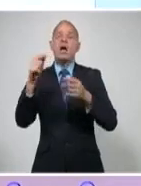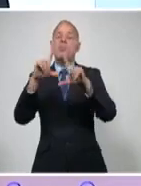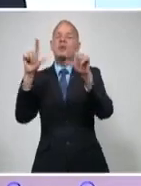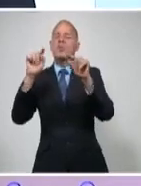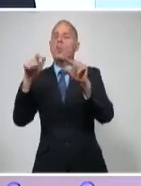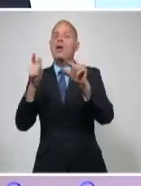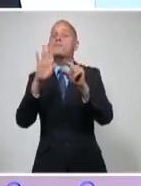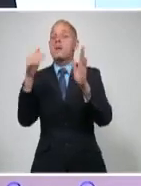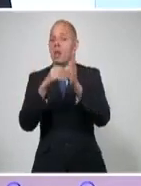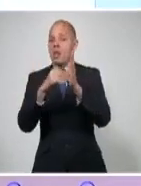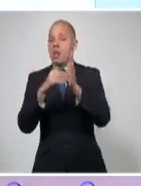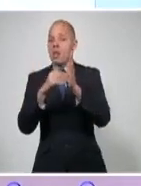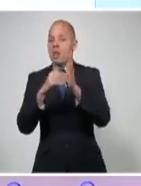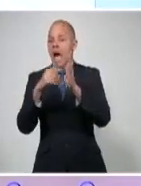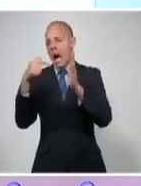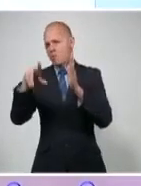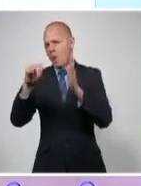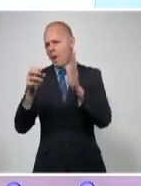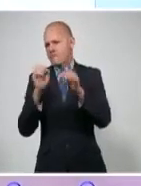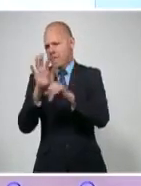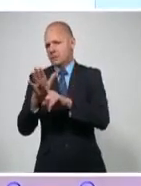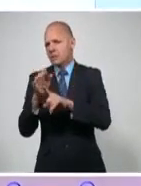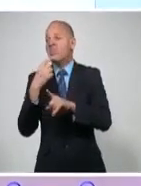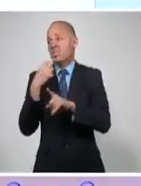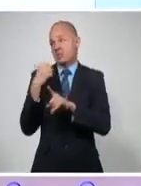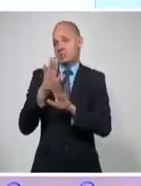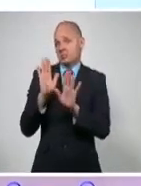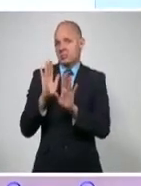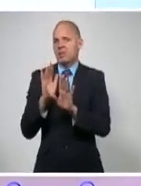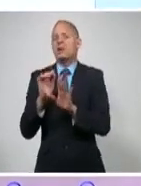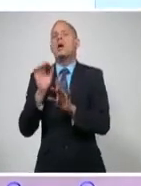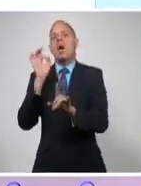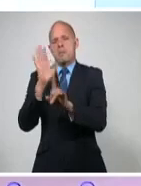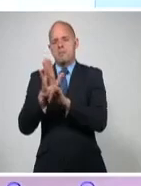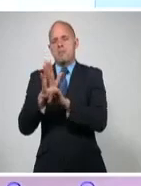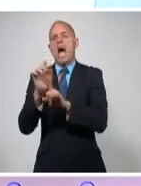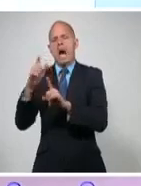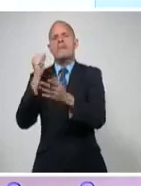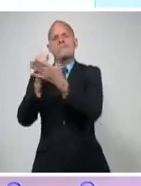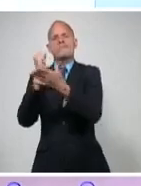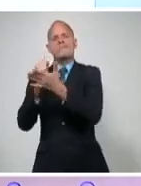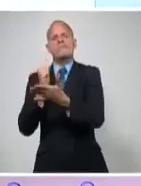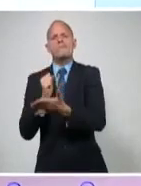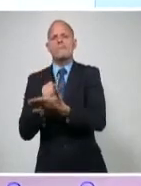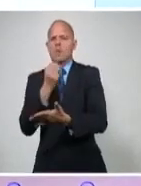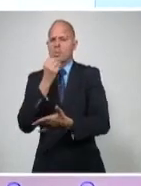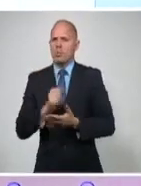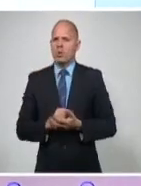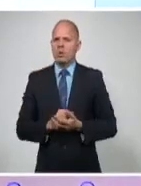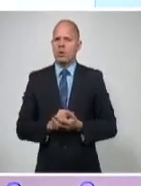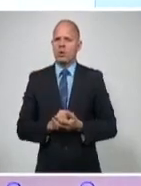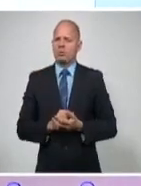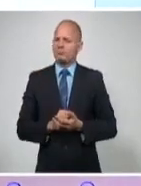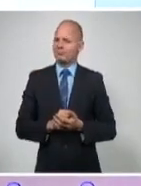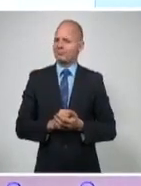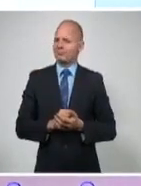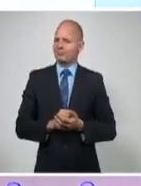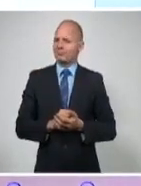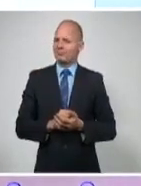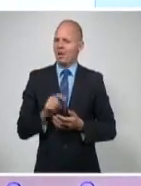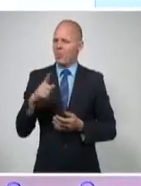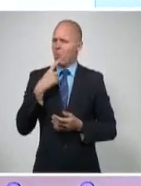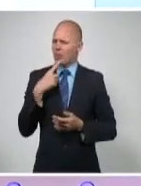los billetes, yo creo que esto merece un poco más de análisis. Estuve indagando en las normativas vigentes del Banco Central de